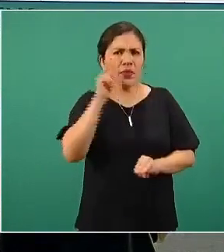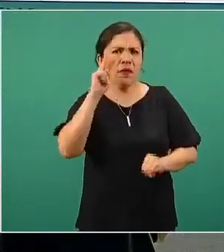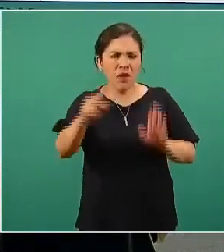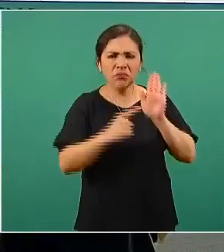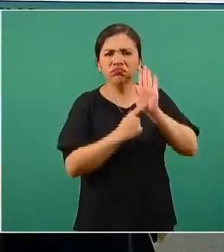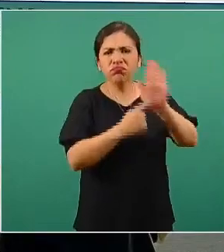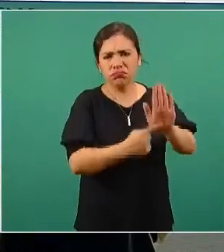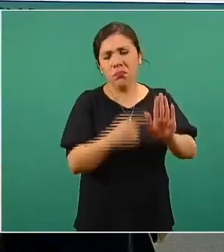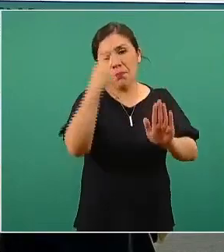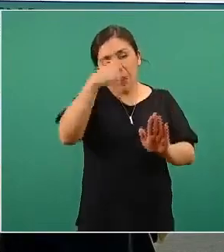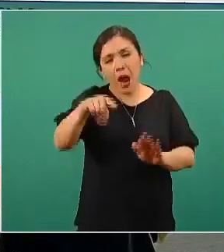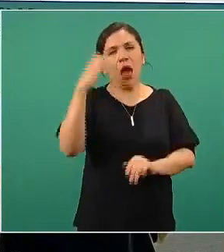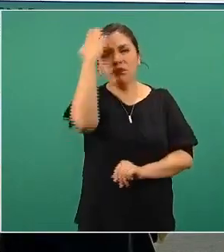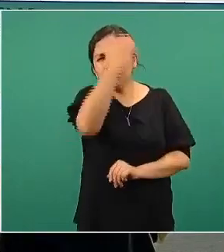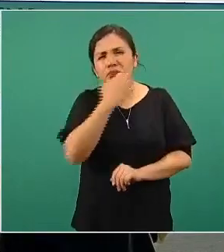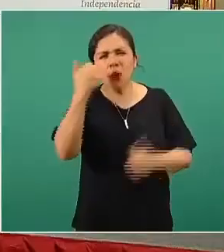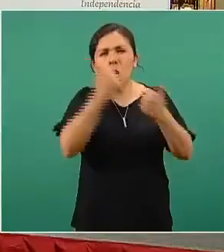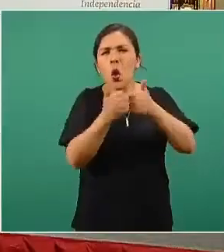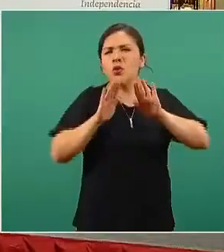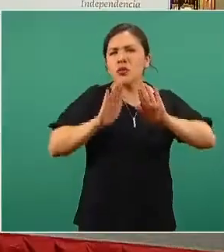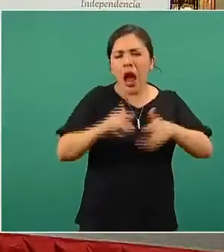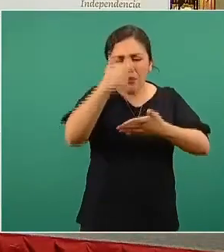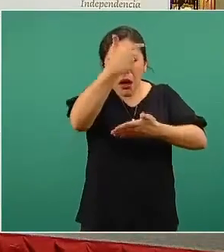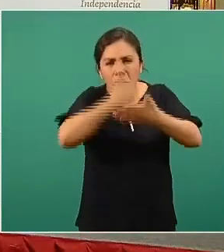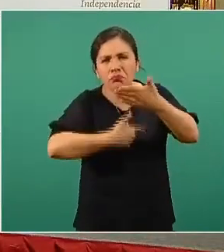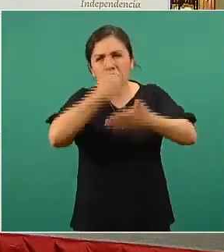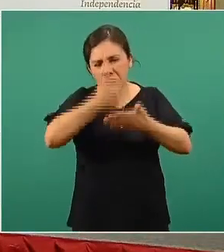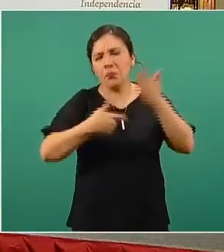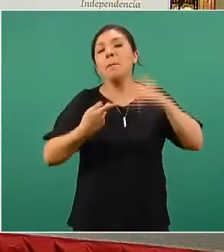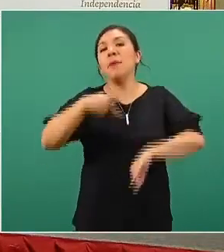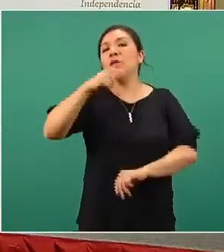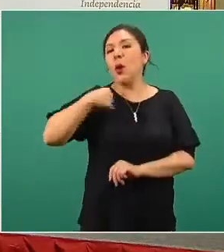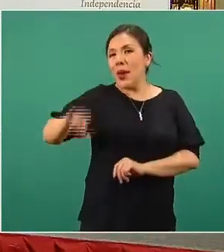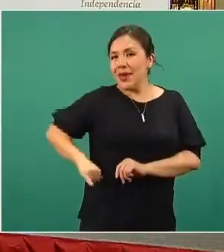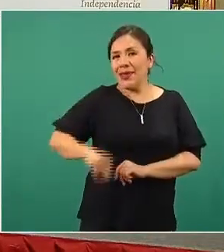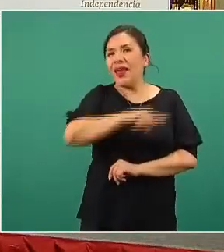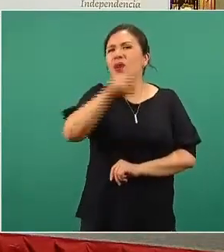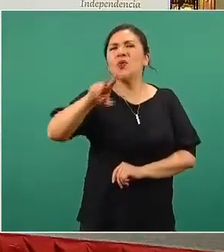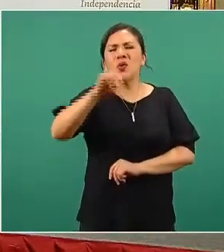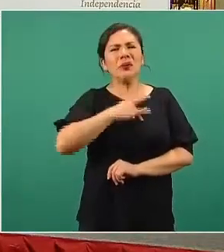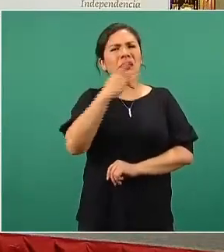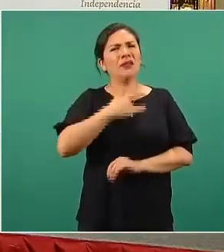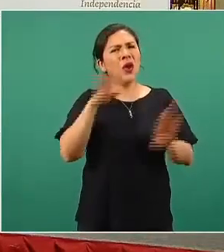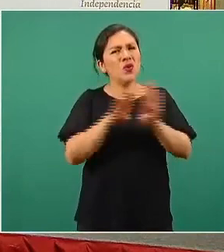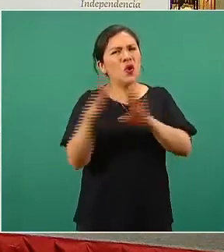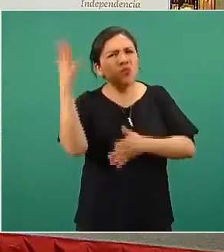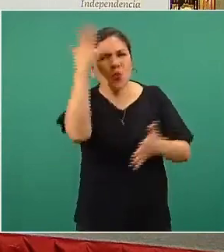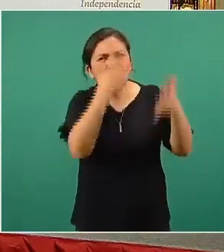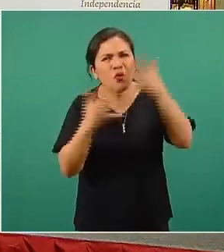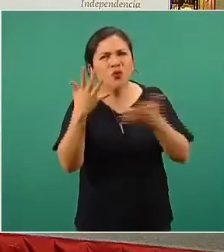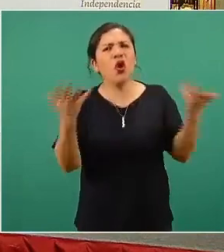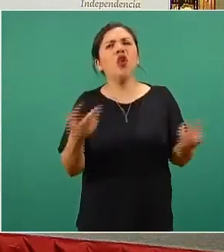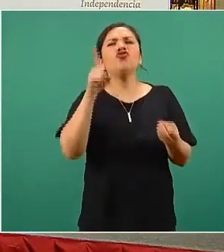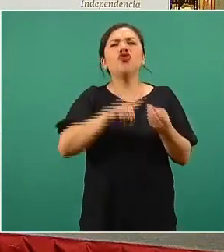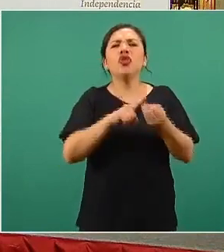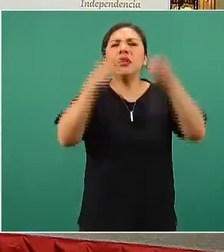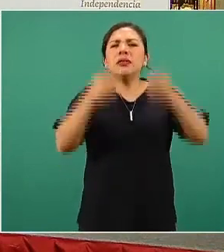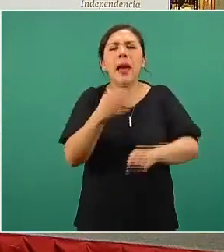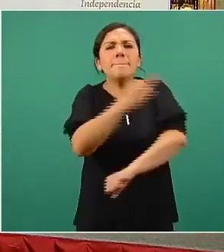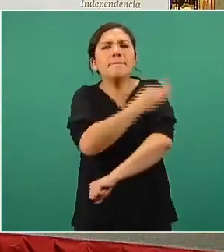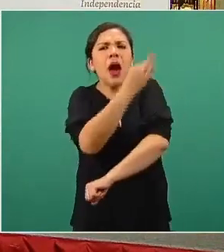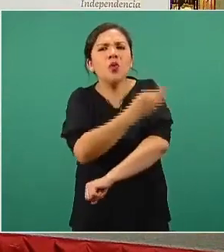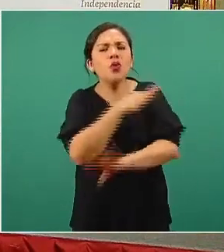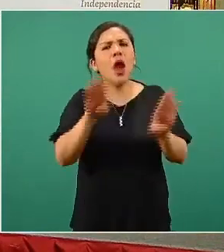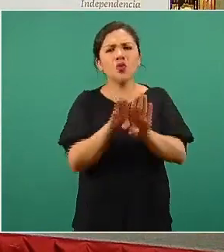pública para que lo analicen con calma, pero nos interesa mucho que no haya confusión respecto a dónde están las vacunas, cómo